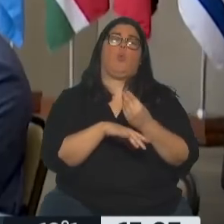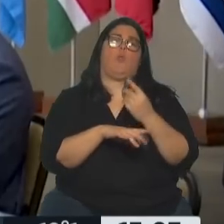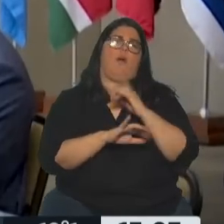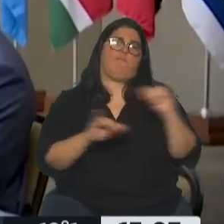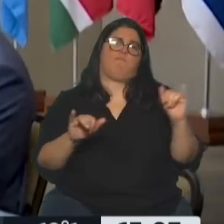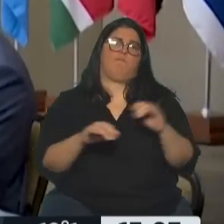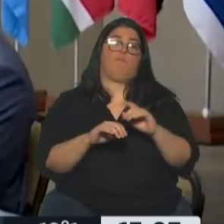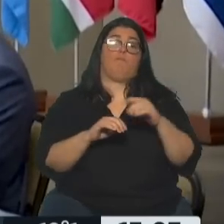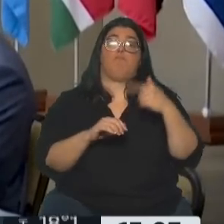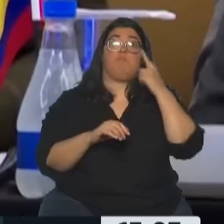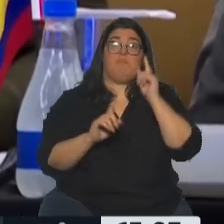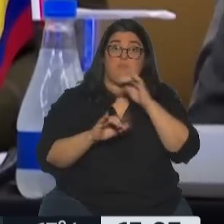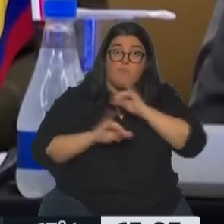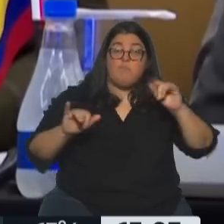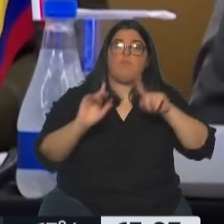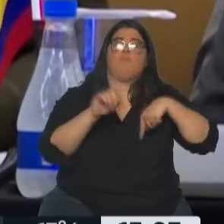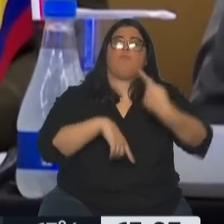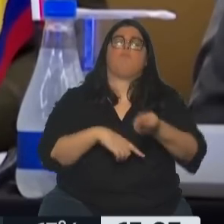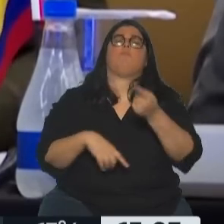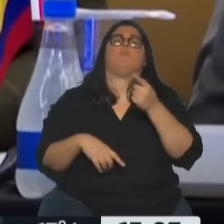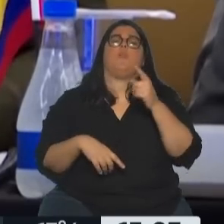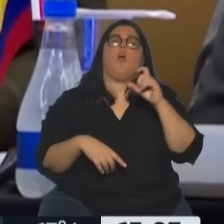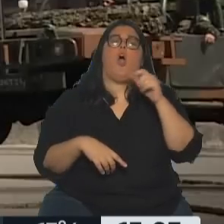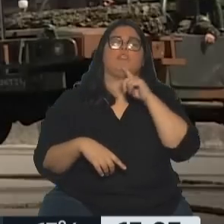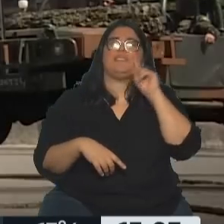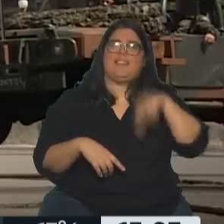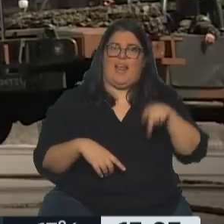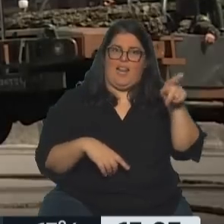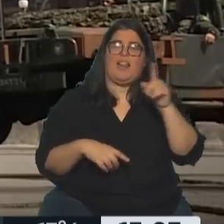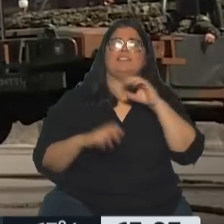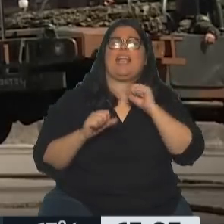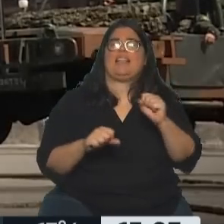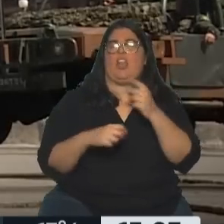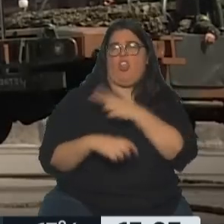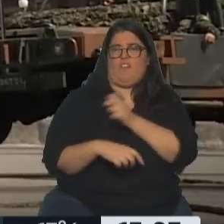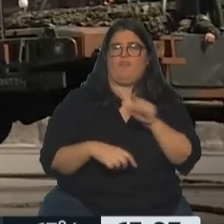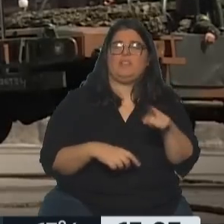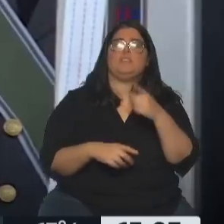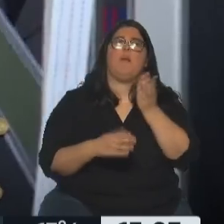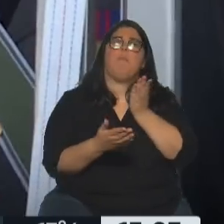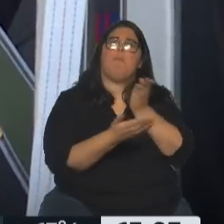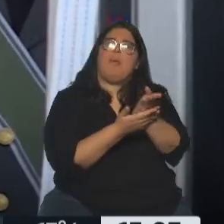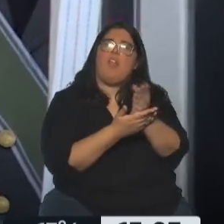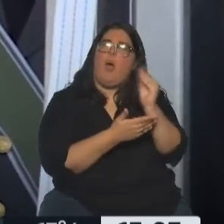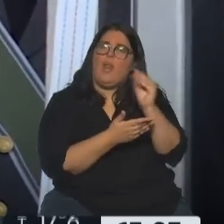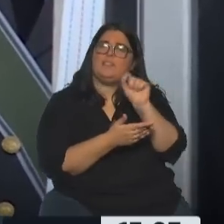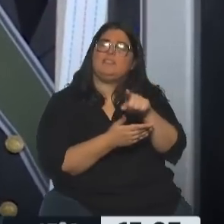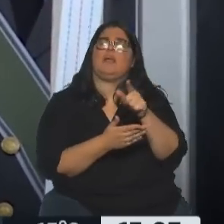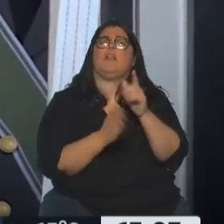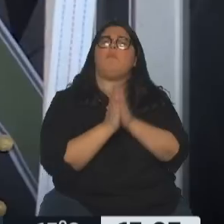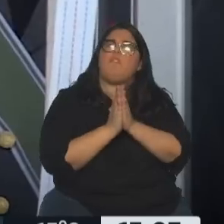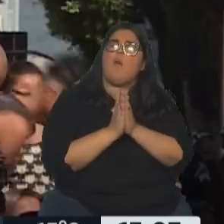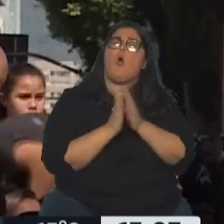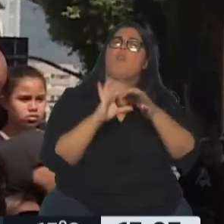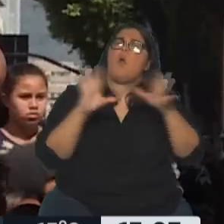el secretario de Defensa de Estados Unidos, Lloyd Austin, pidió a las Fuerzas Armadas de Brasil que respeten la democracia y que se